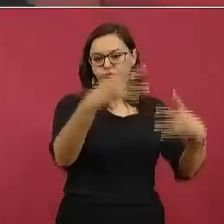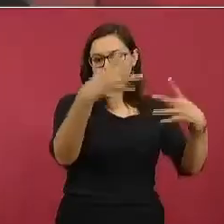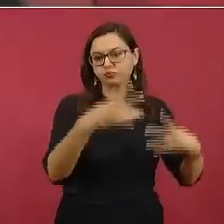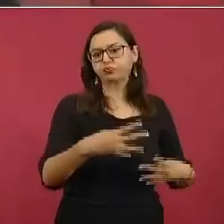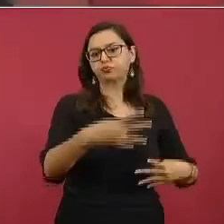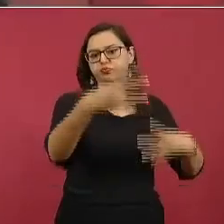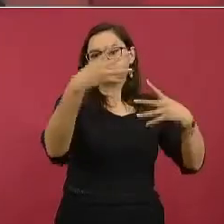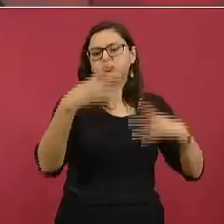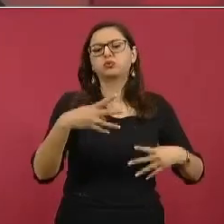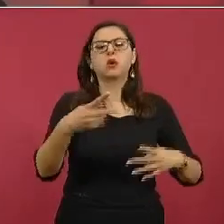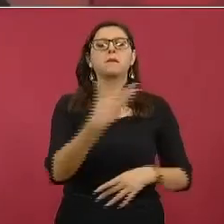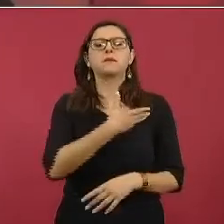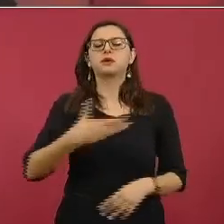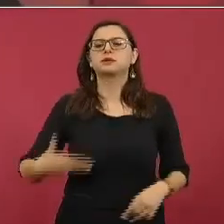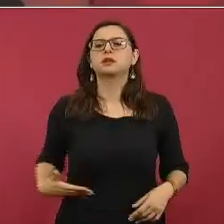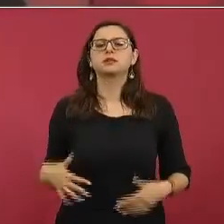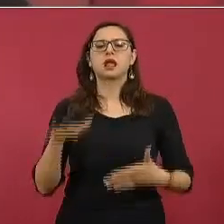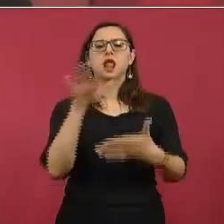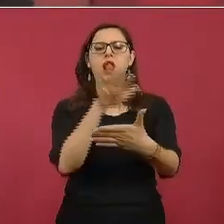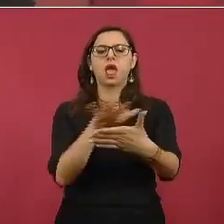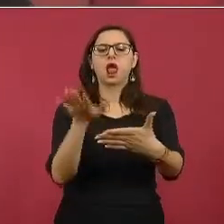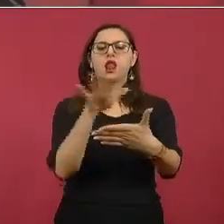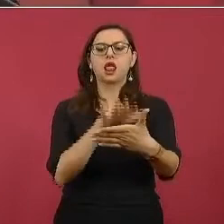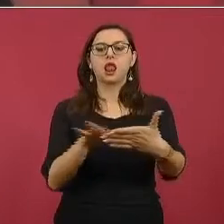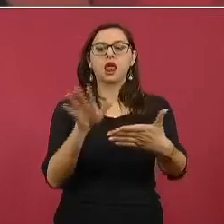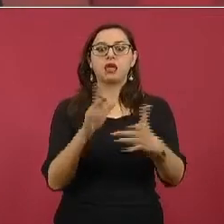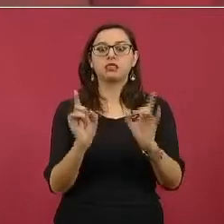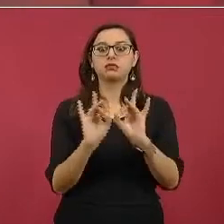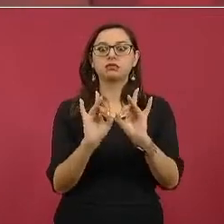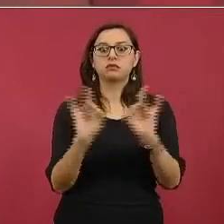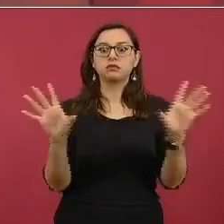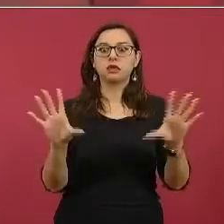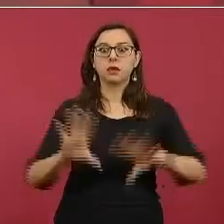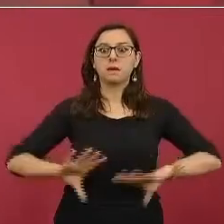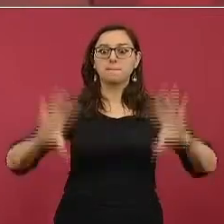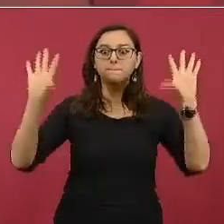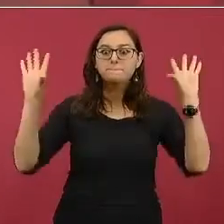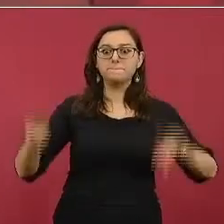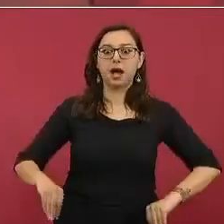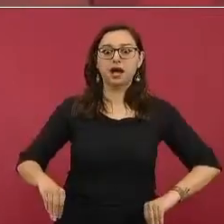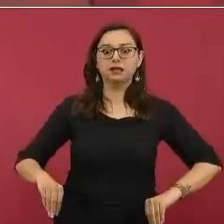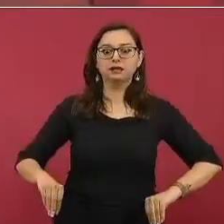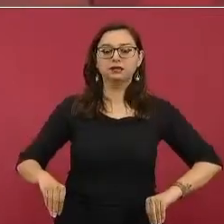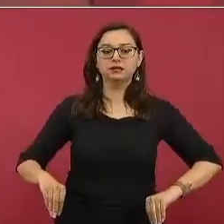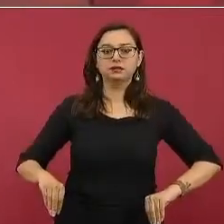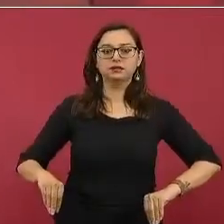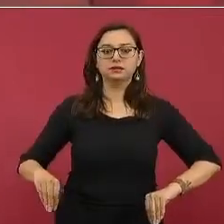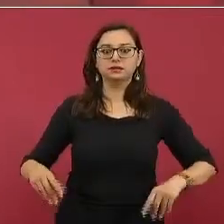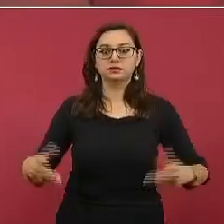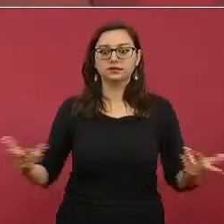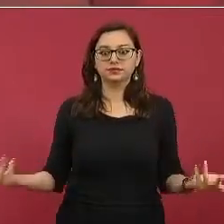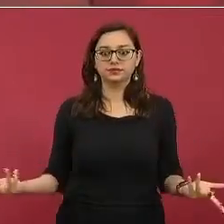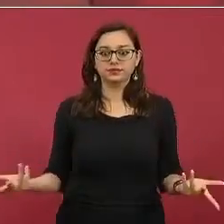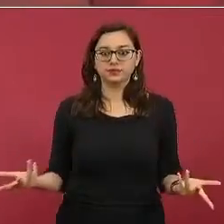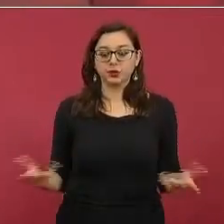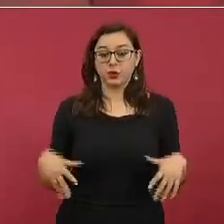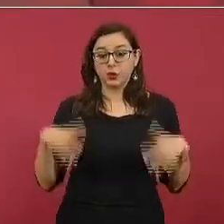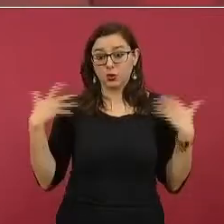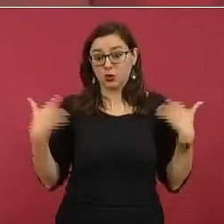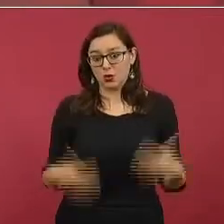los teleprompter a mitad del discurso, ¿no? Y eso debe